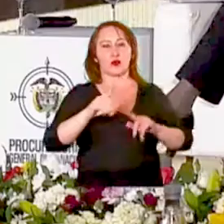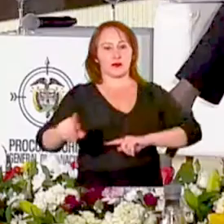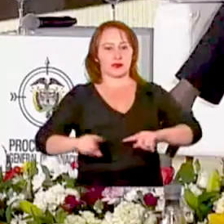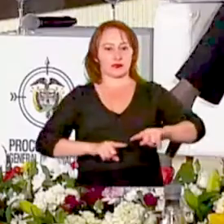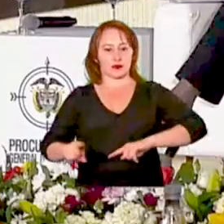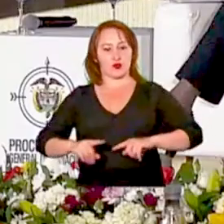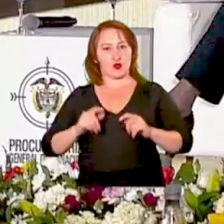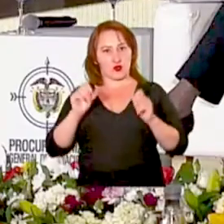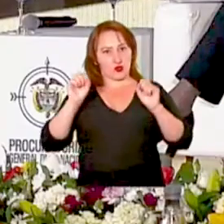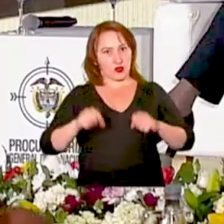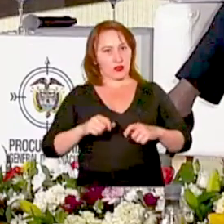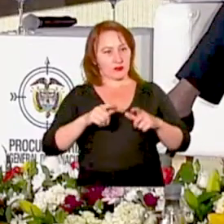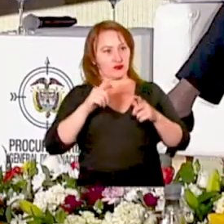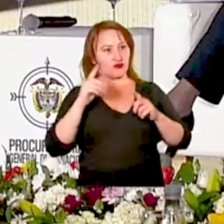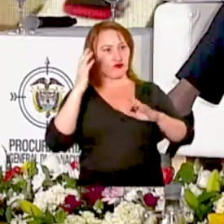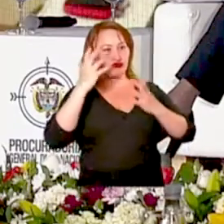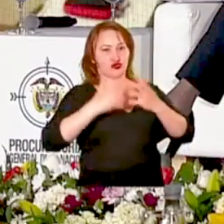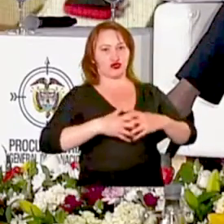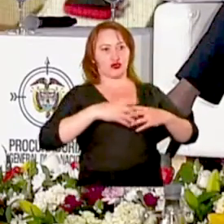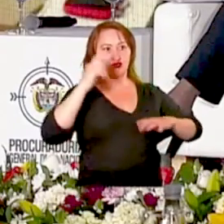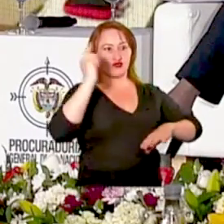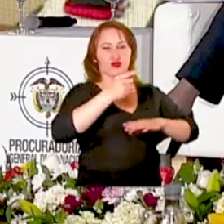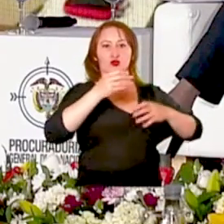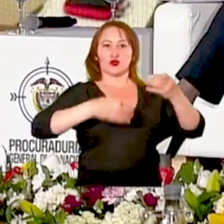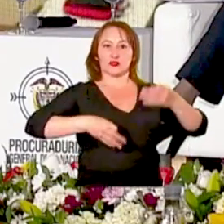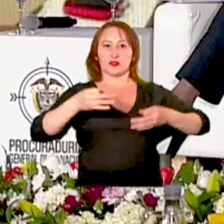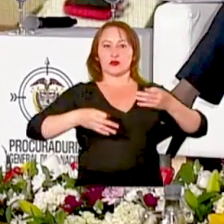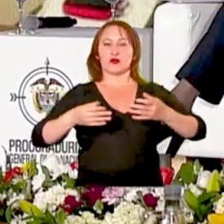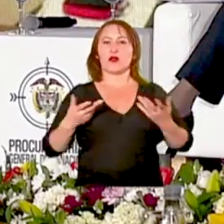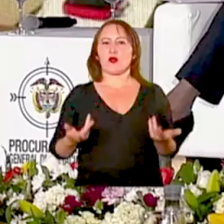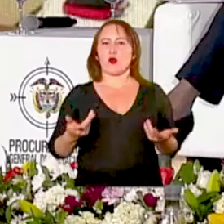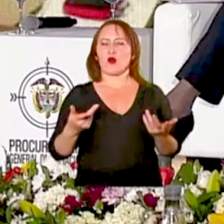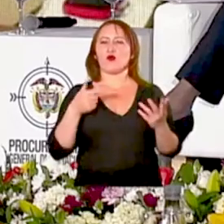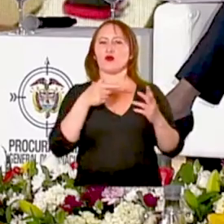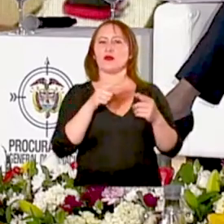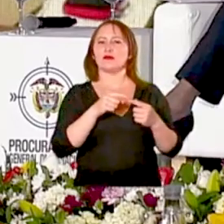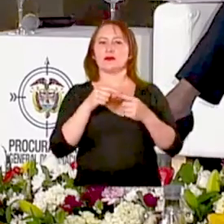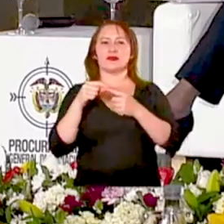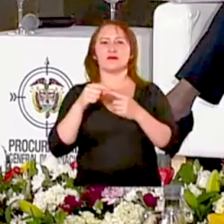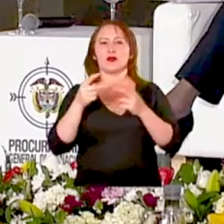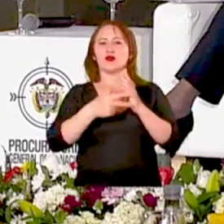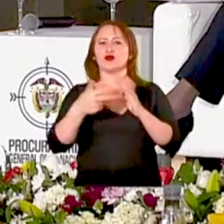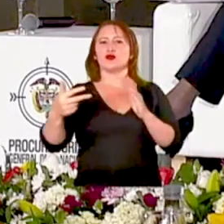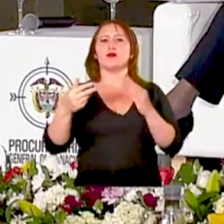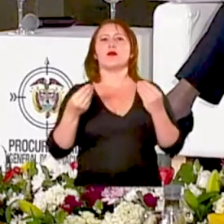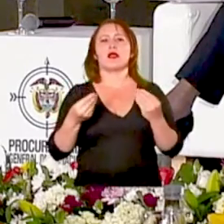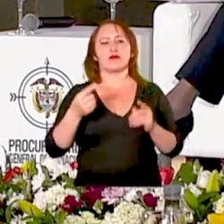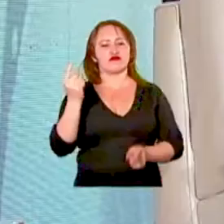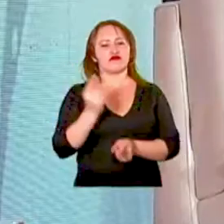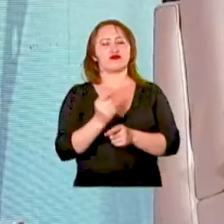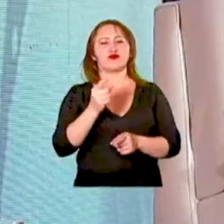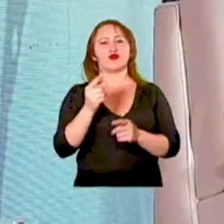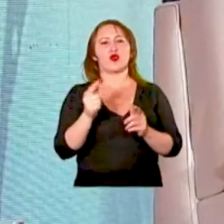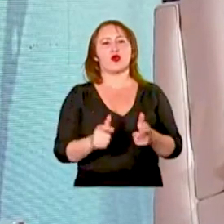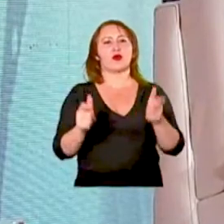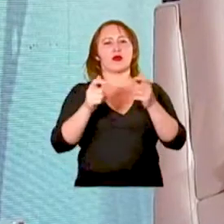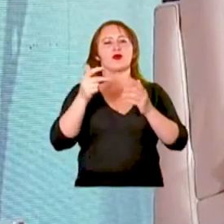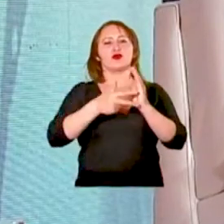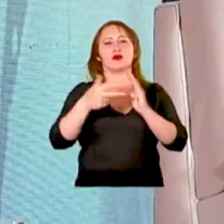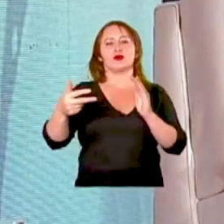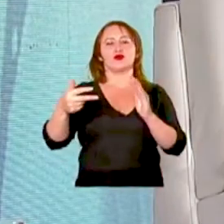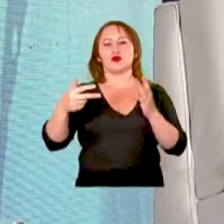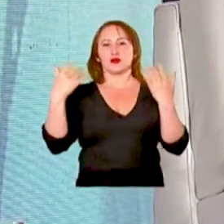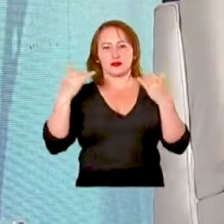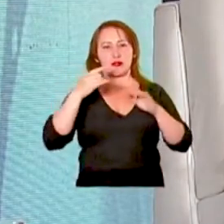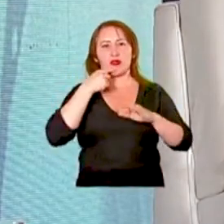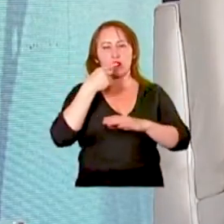puede atribuir función jurisdiccional a partir de una cláusula específica de la Constitución para que cumpla lo que la Corte Constitucional